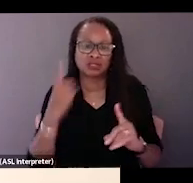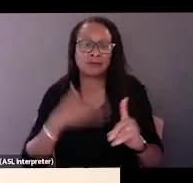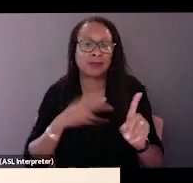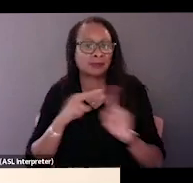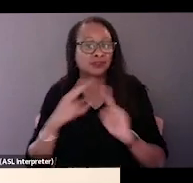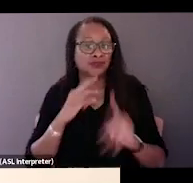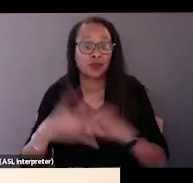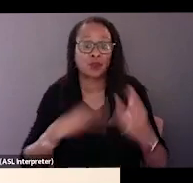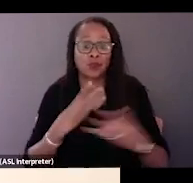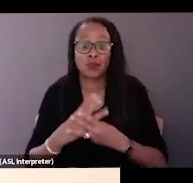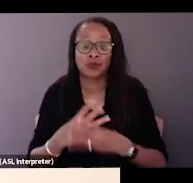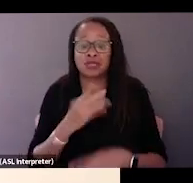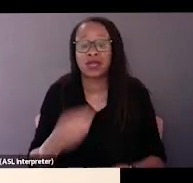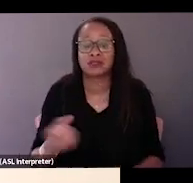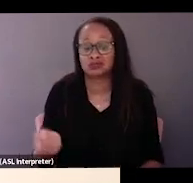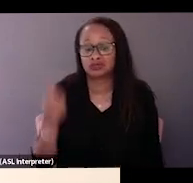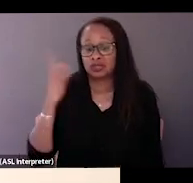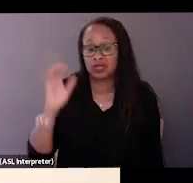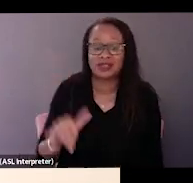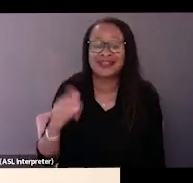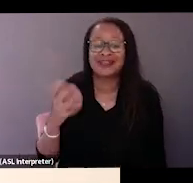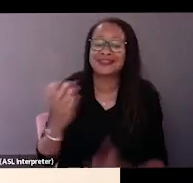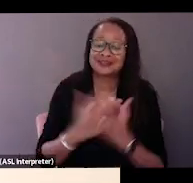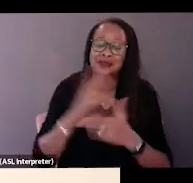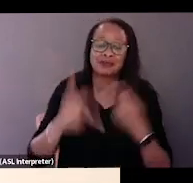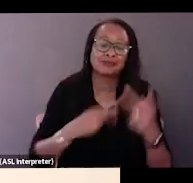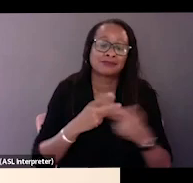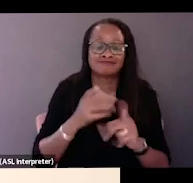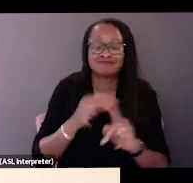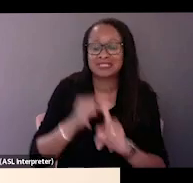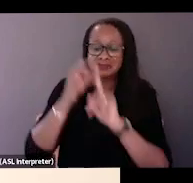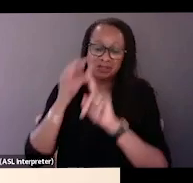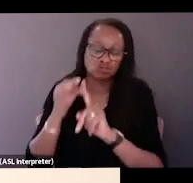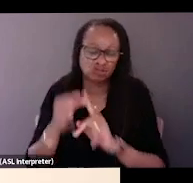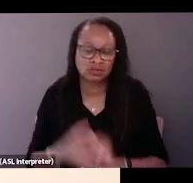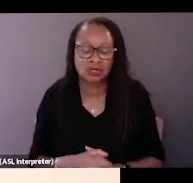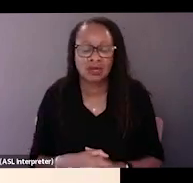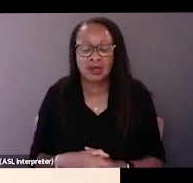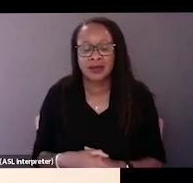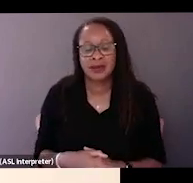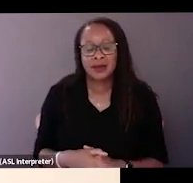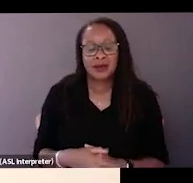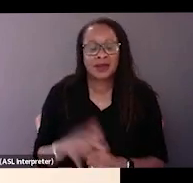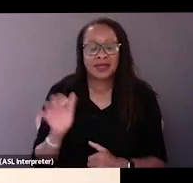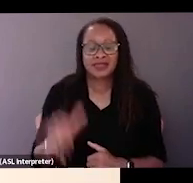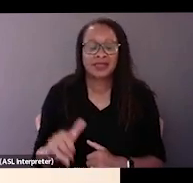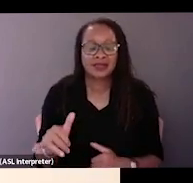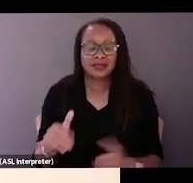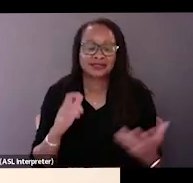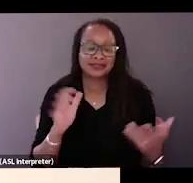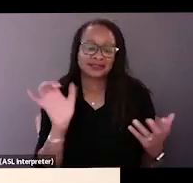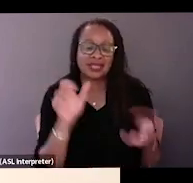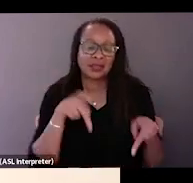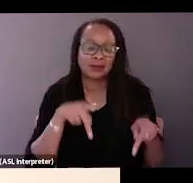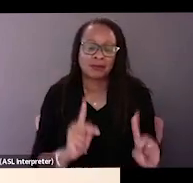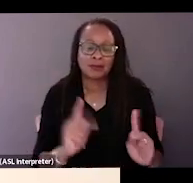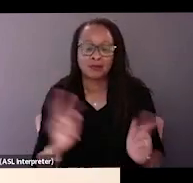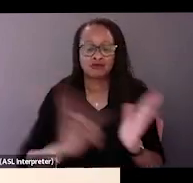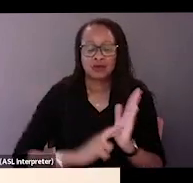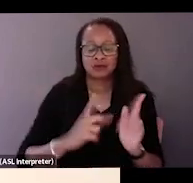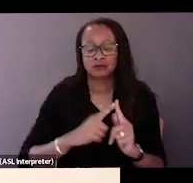que es algo que es especial y dejar como un registro para compartirlo con los demás,